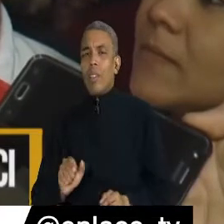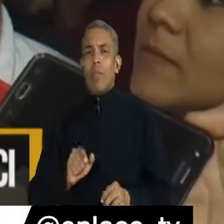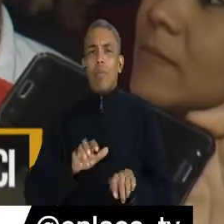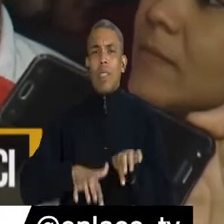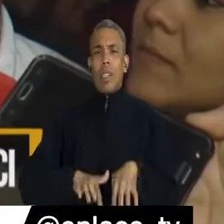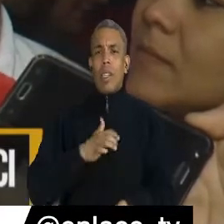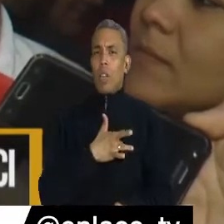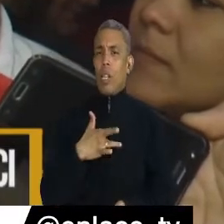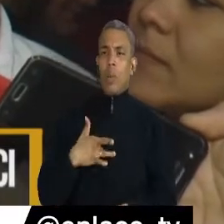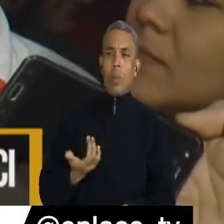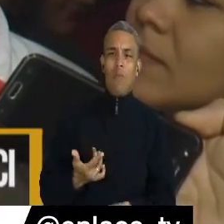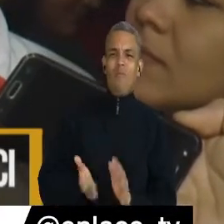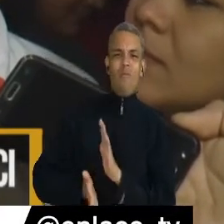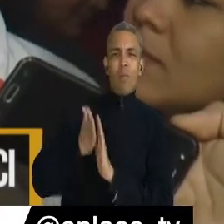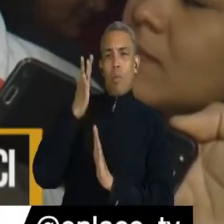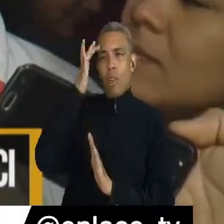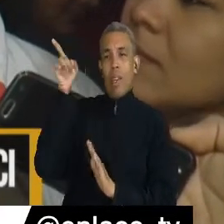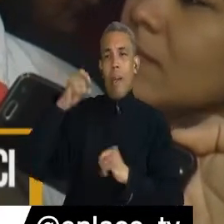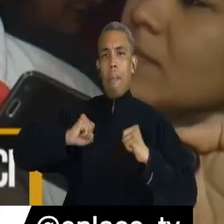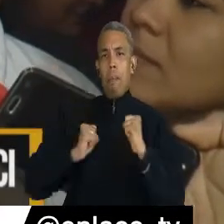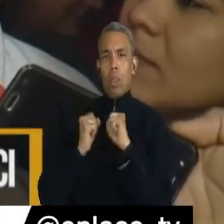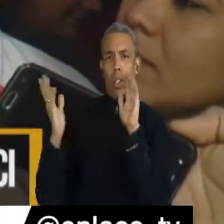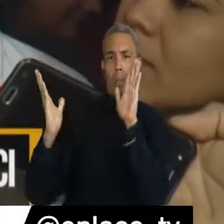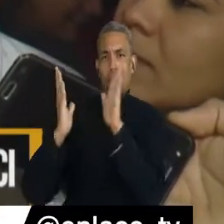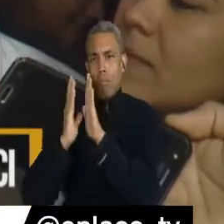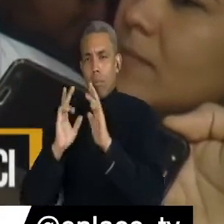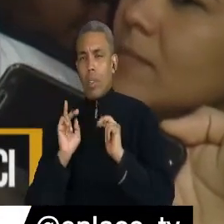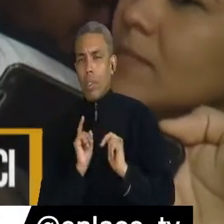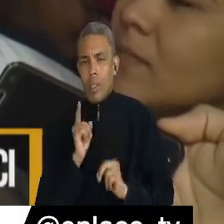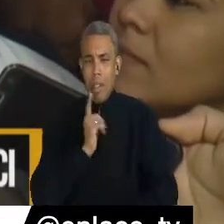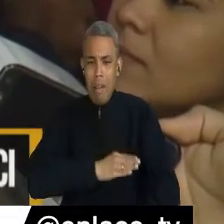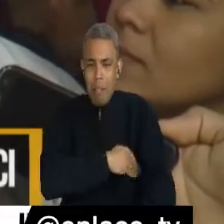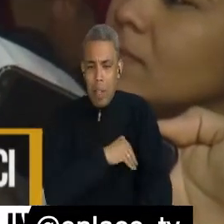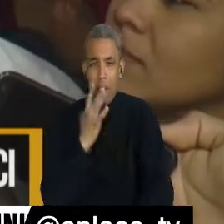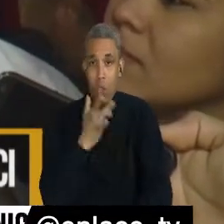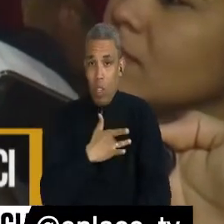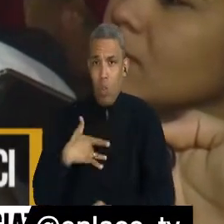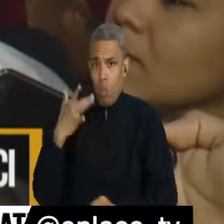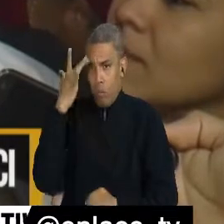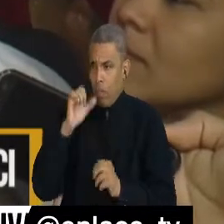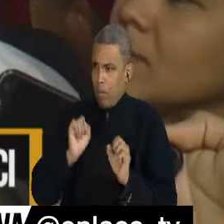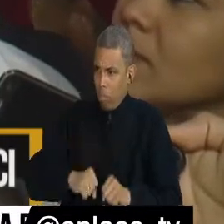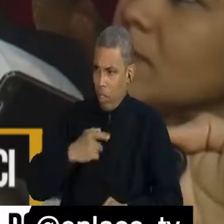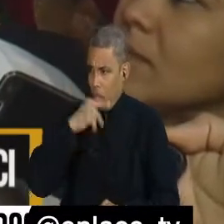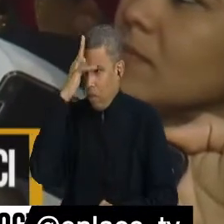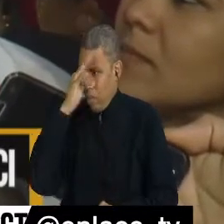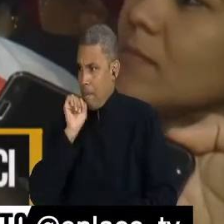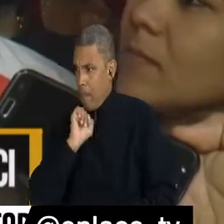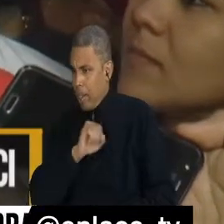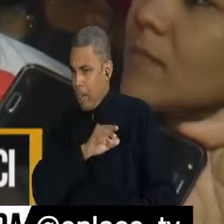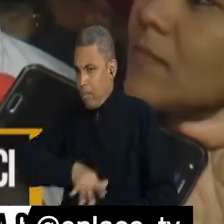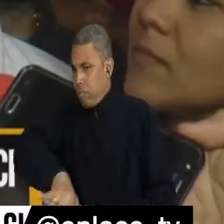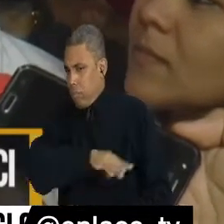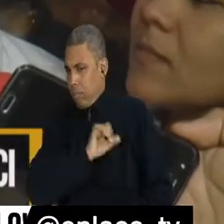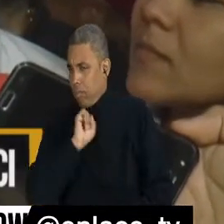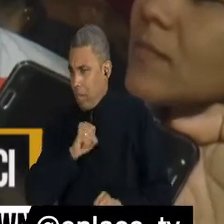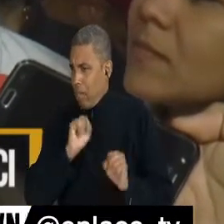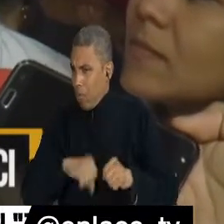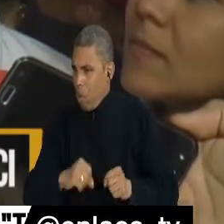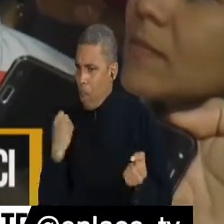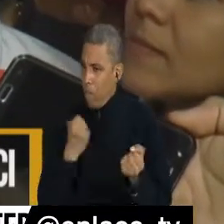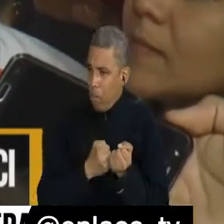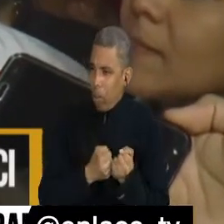Salud, diciéndole y demostrándole una vez más que la red pública es viable, que lo que necesitamos es que las EPS cumplan con el